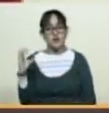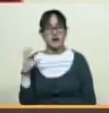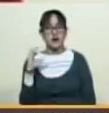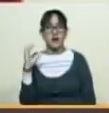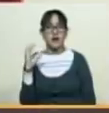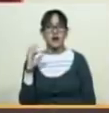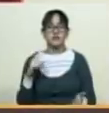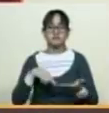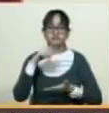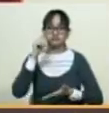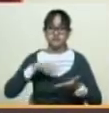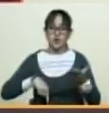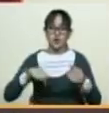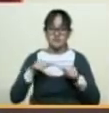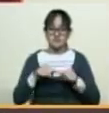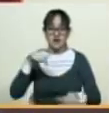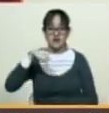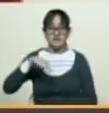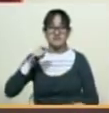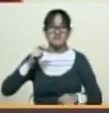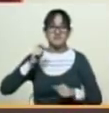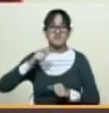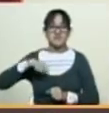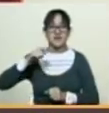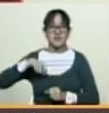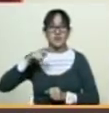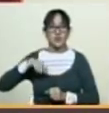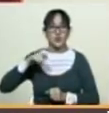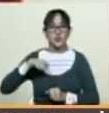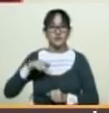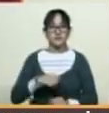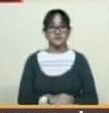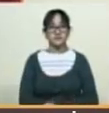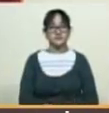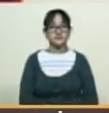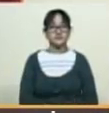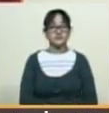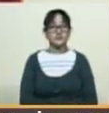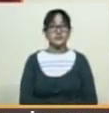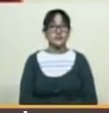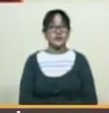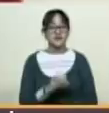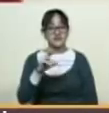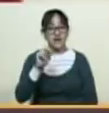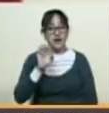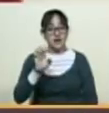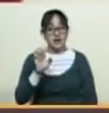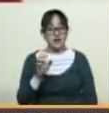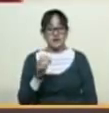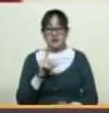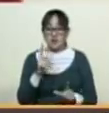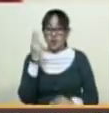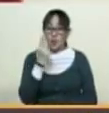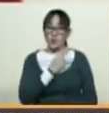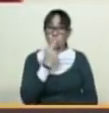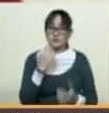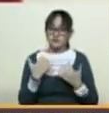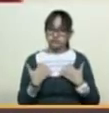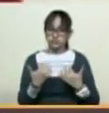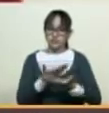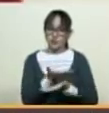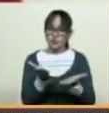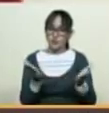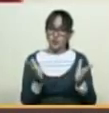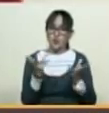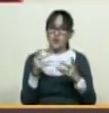fue firmado en este mismo recinto. El Consejo Nacional Electoral se comprometió ante el país, ante